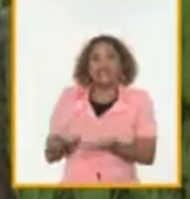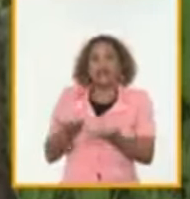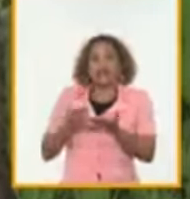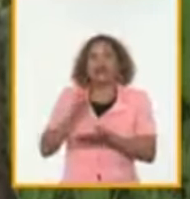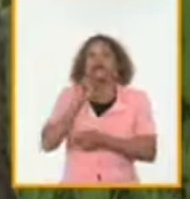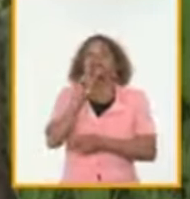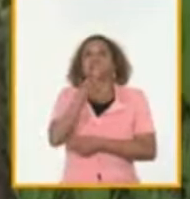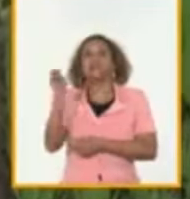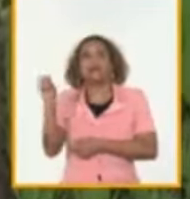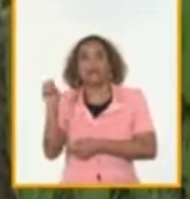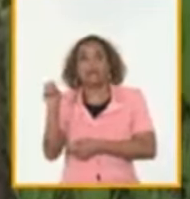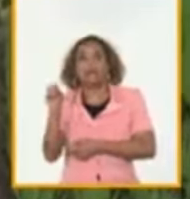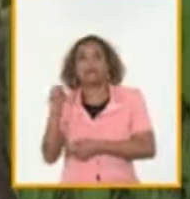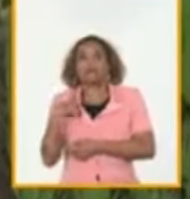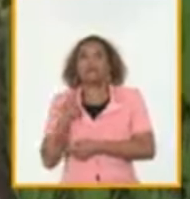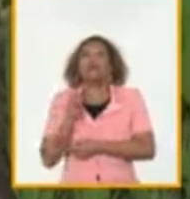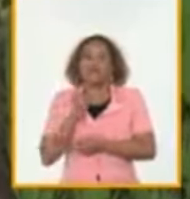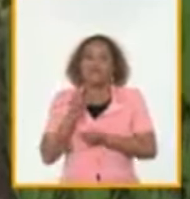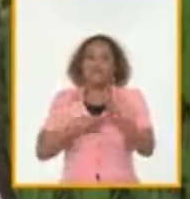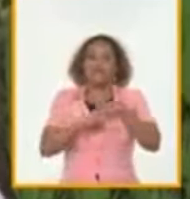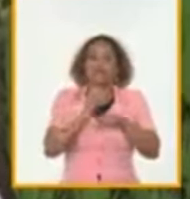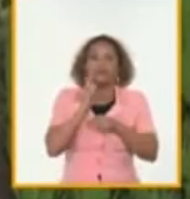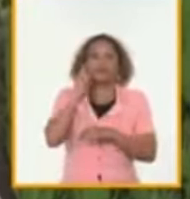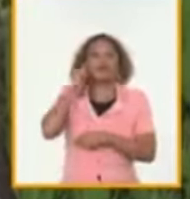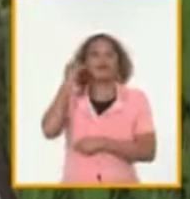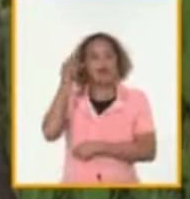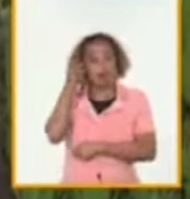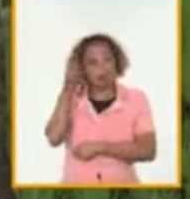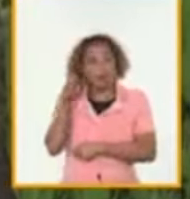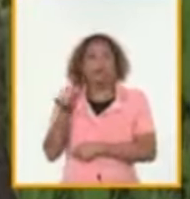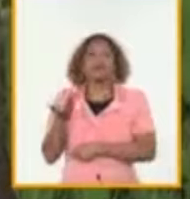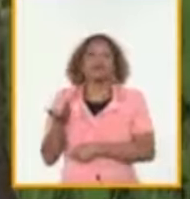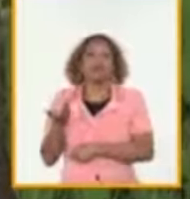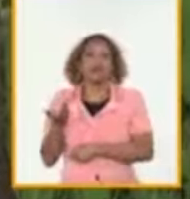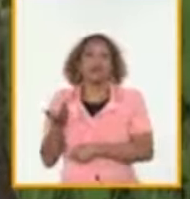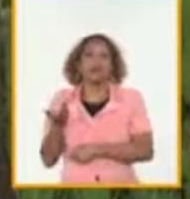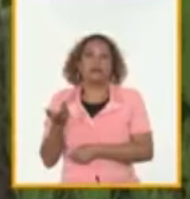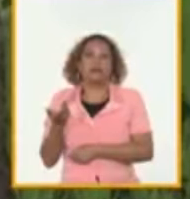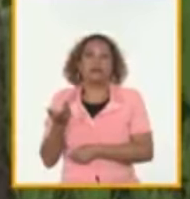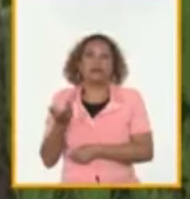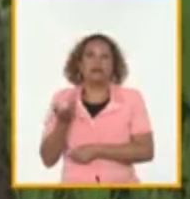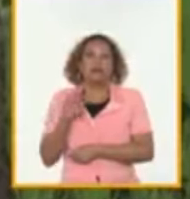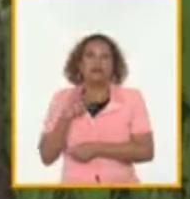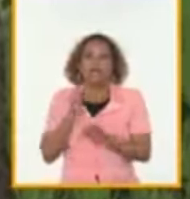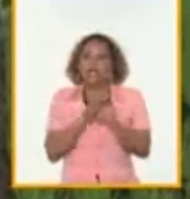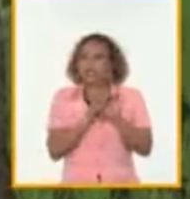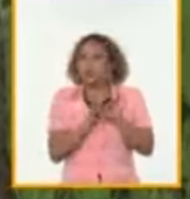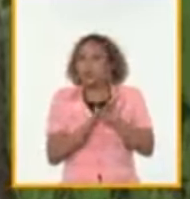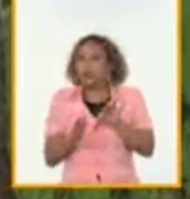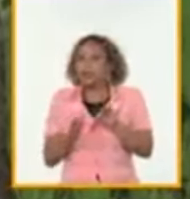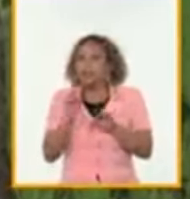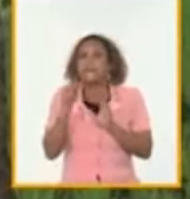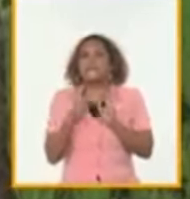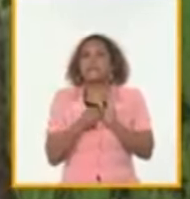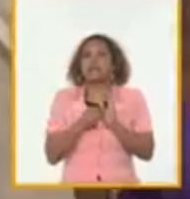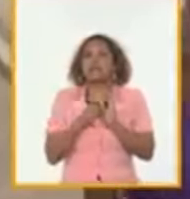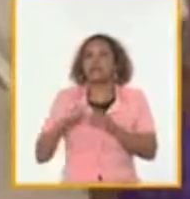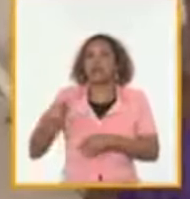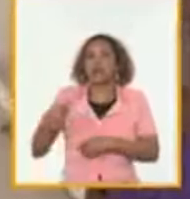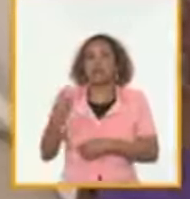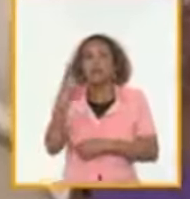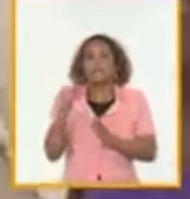pesos considera tú cuánto Cuánto cuánto yo y tuve tomate hacía 1 y pico pesos